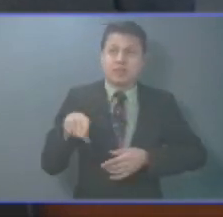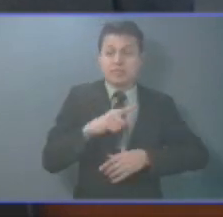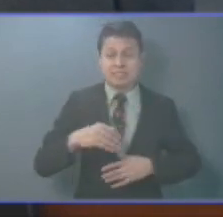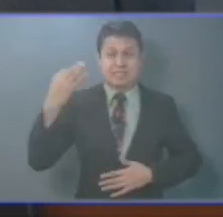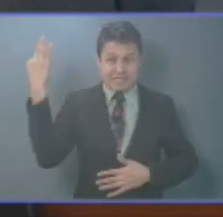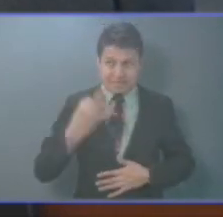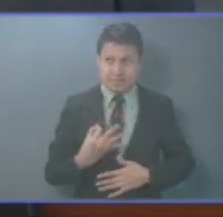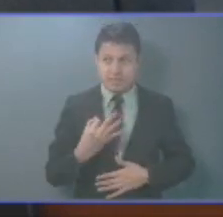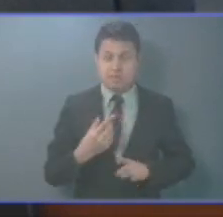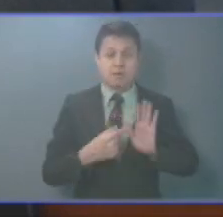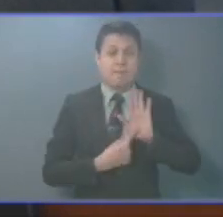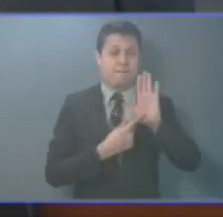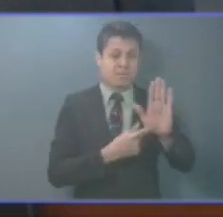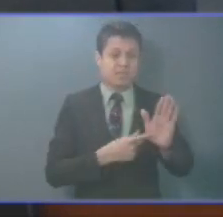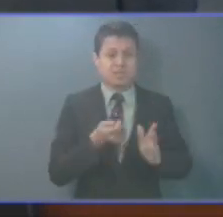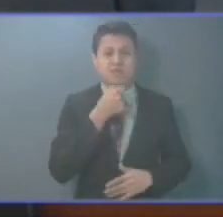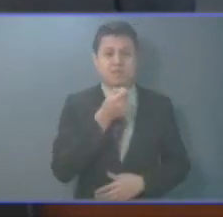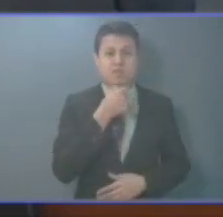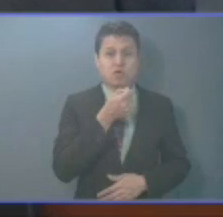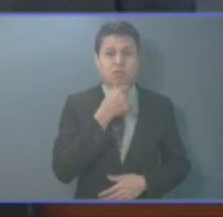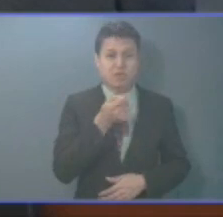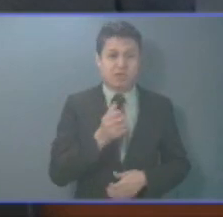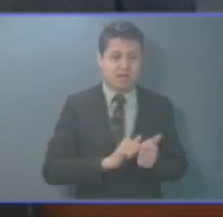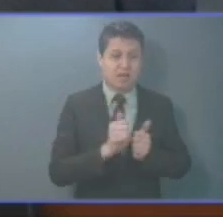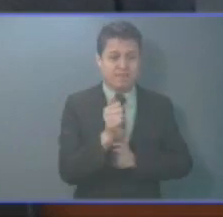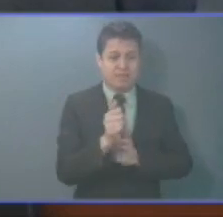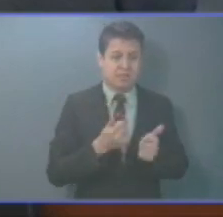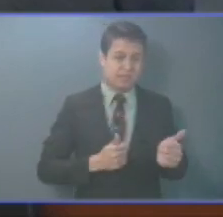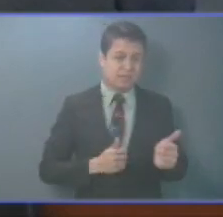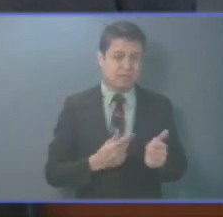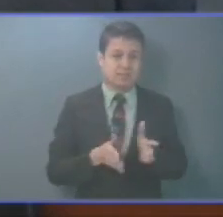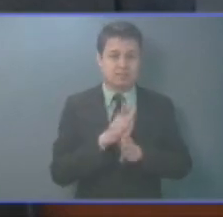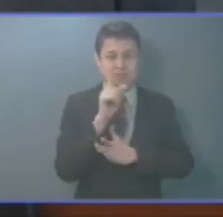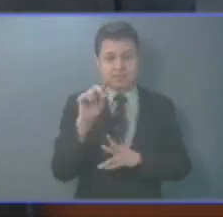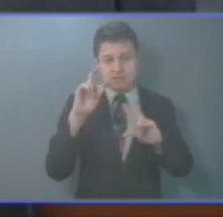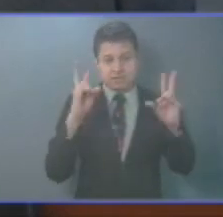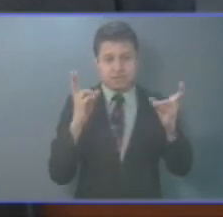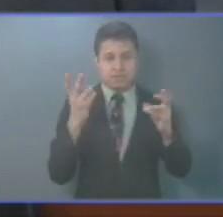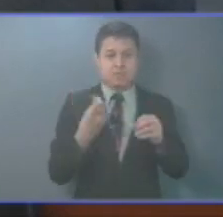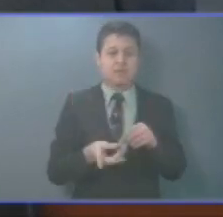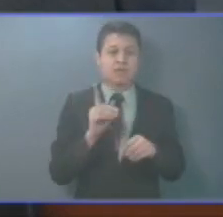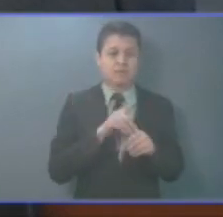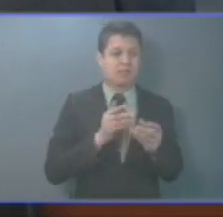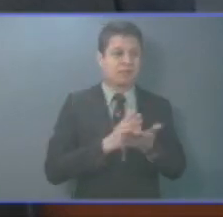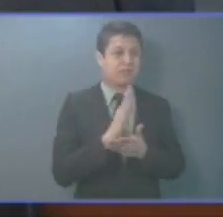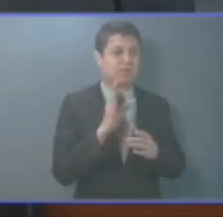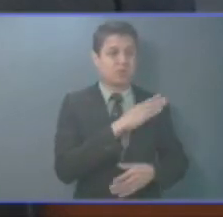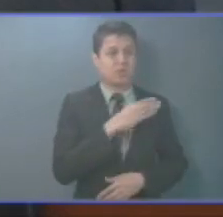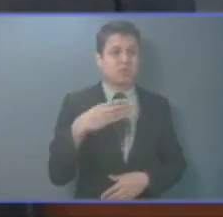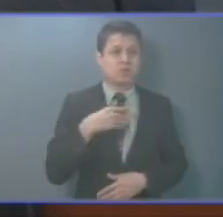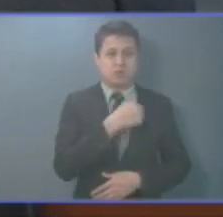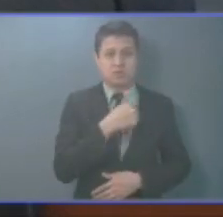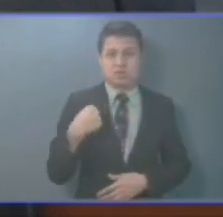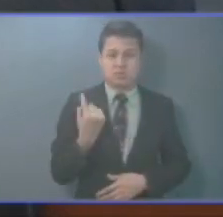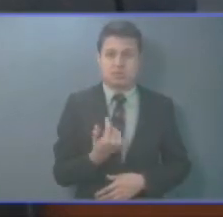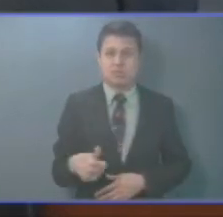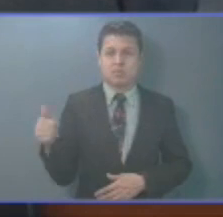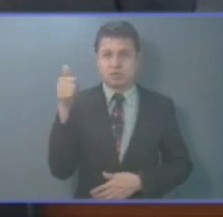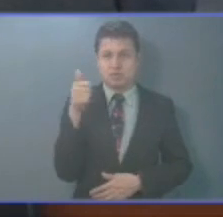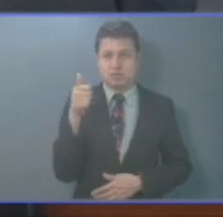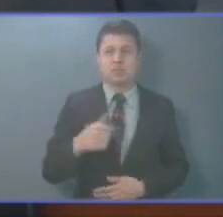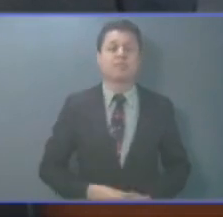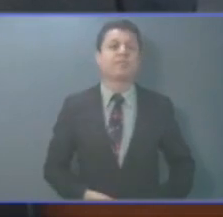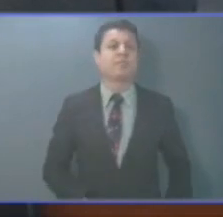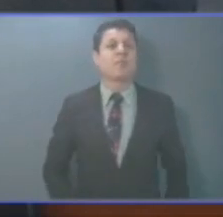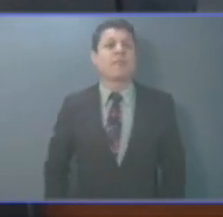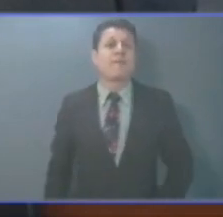deberán presentar informes de avances institucionales en materia de discapacidad ante el Consejo de Ministros. En